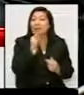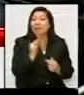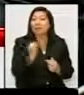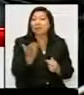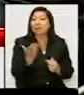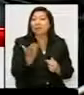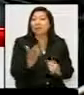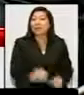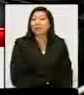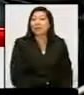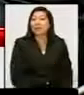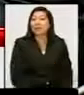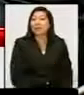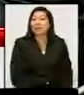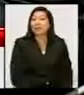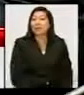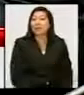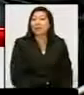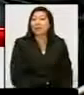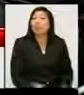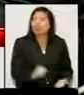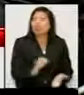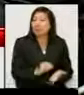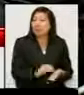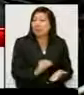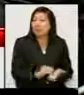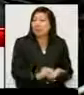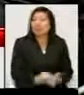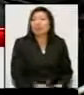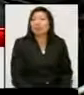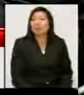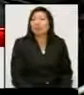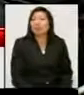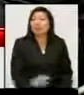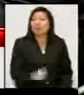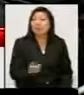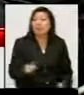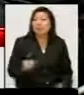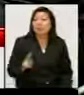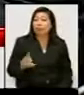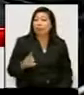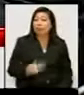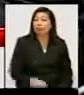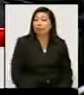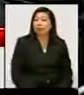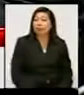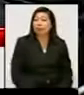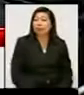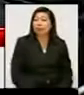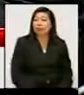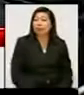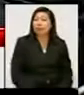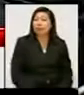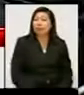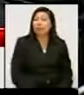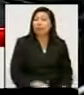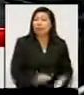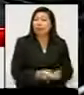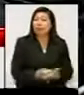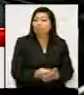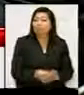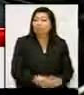a sus autoridades en reiteradas oportunidades por el incremento incluso de los